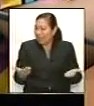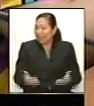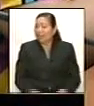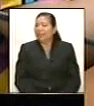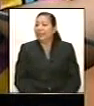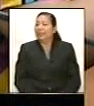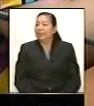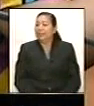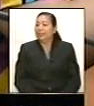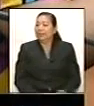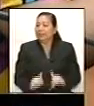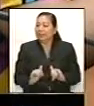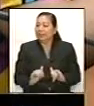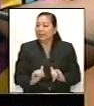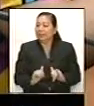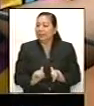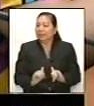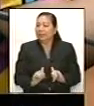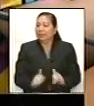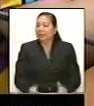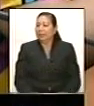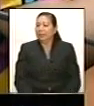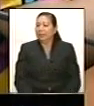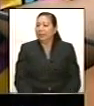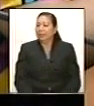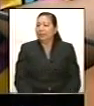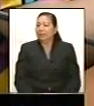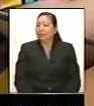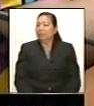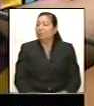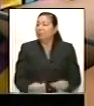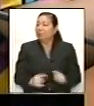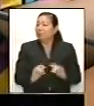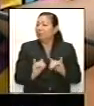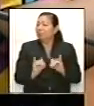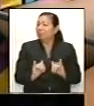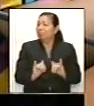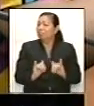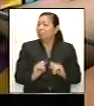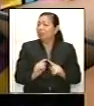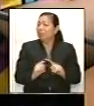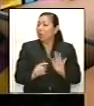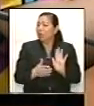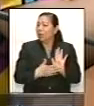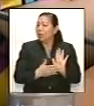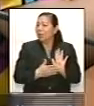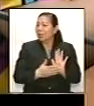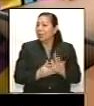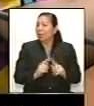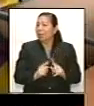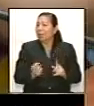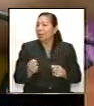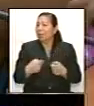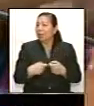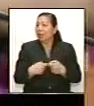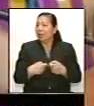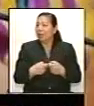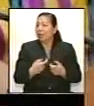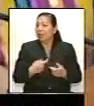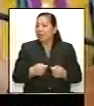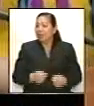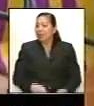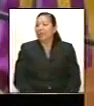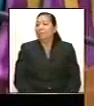lo que quería era dejar constancia, algún tipo que me permitan dejar algún tipo de constancia que estaba pasando, dejar el correo donde me había llegado